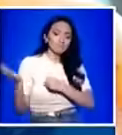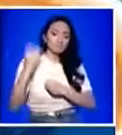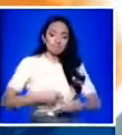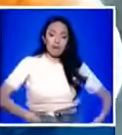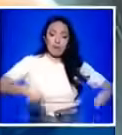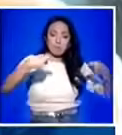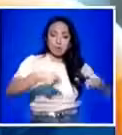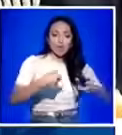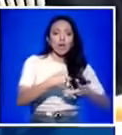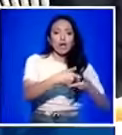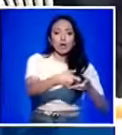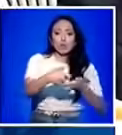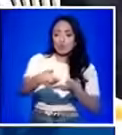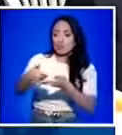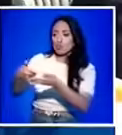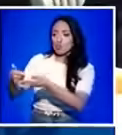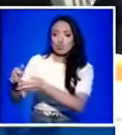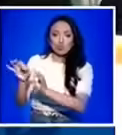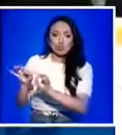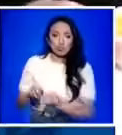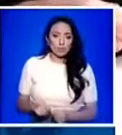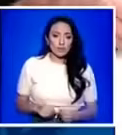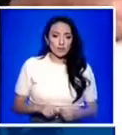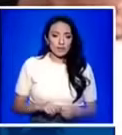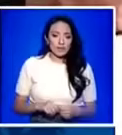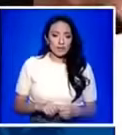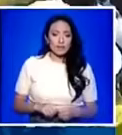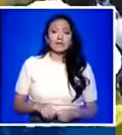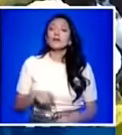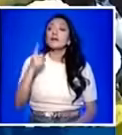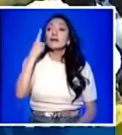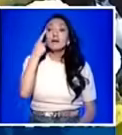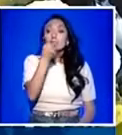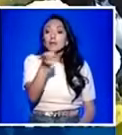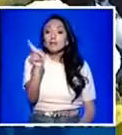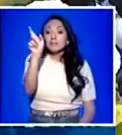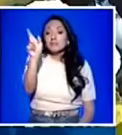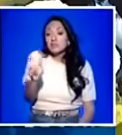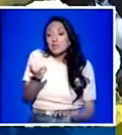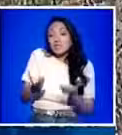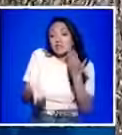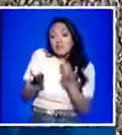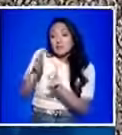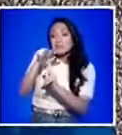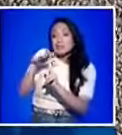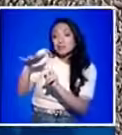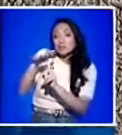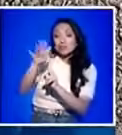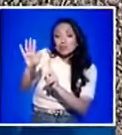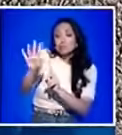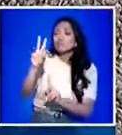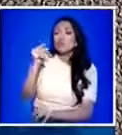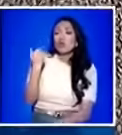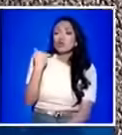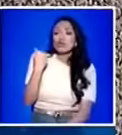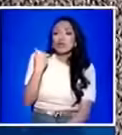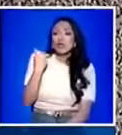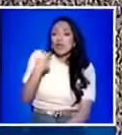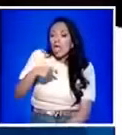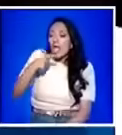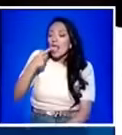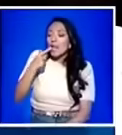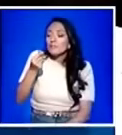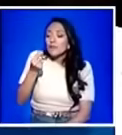iniciativa solidaria, de buen corazón, para aquellos que por diversas circunstancias no tienen la posibilidad de